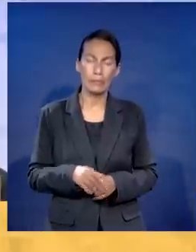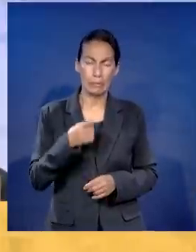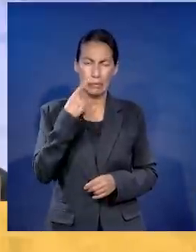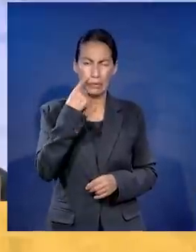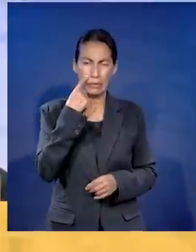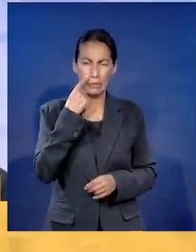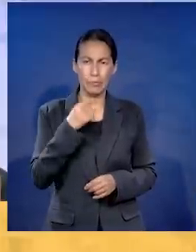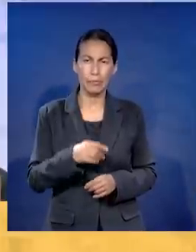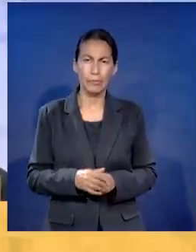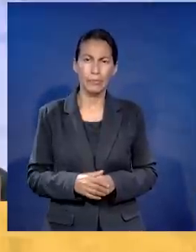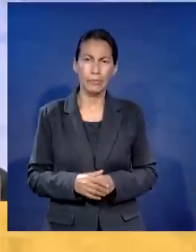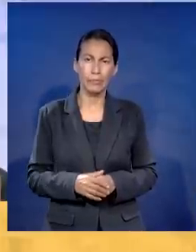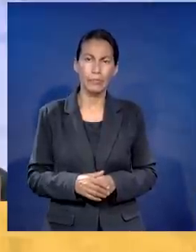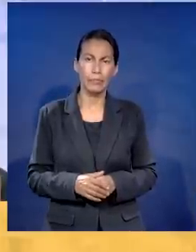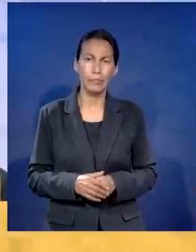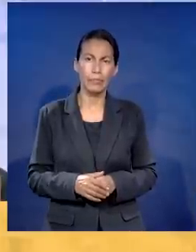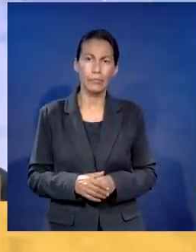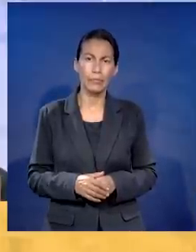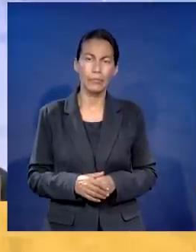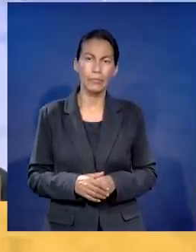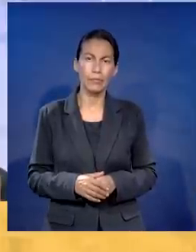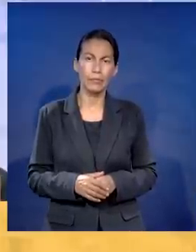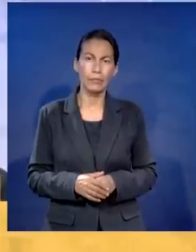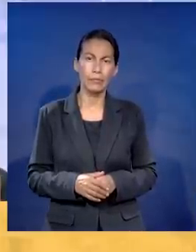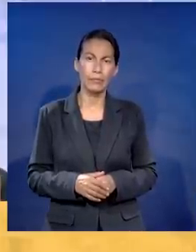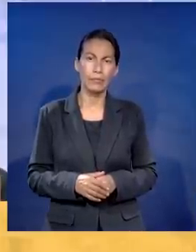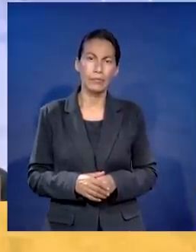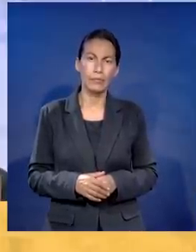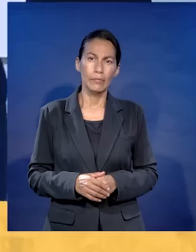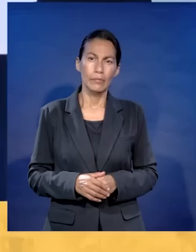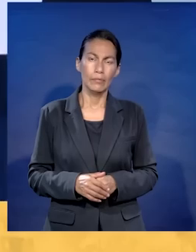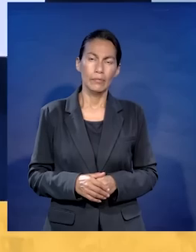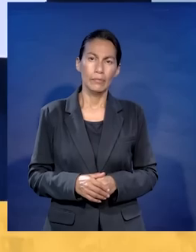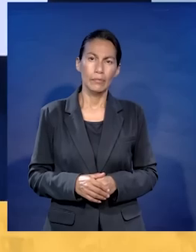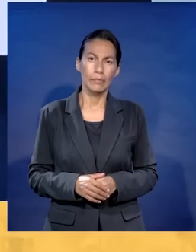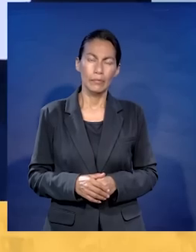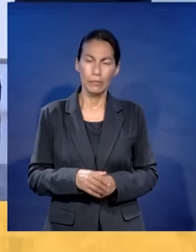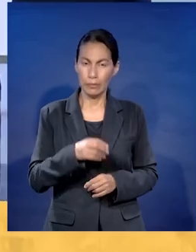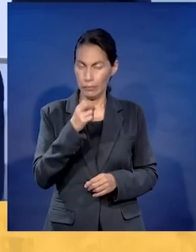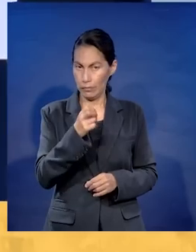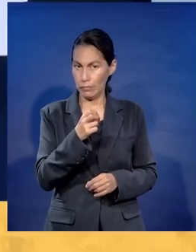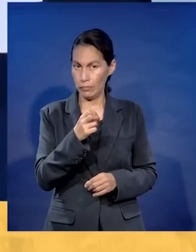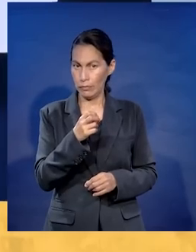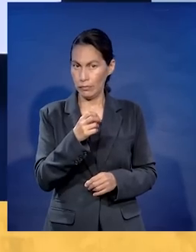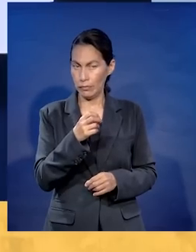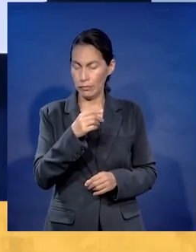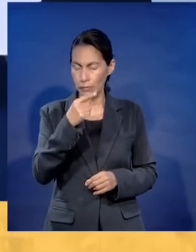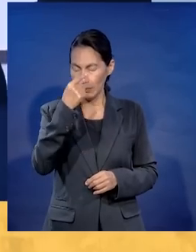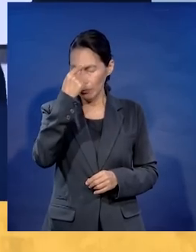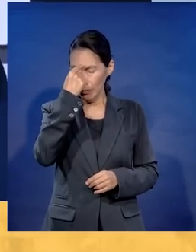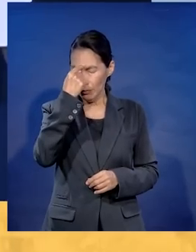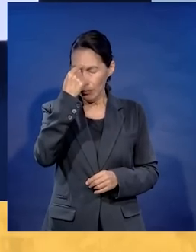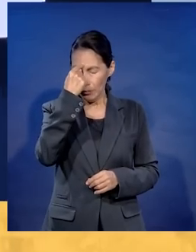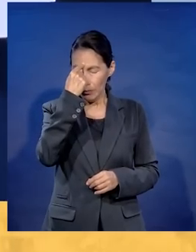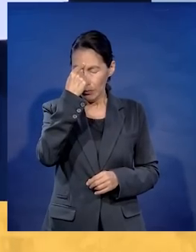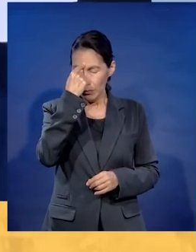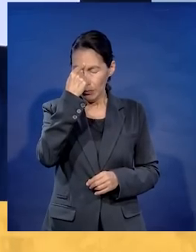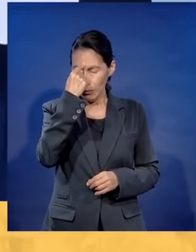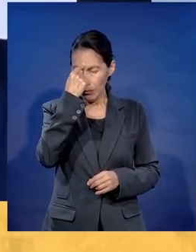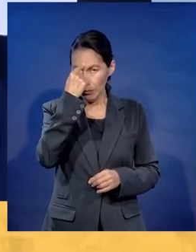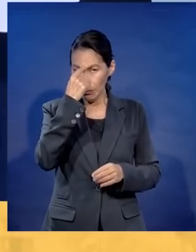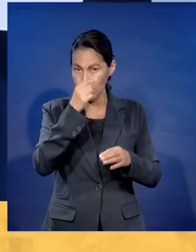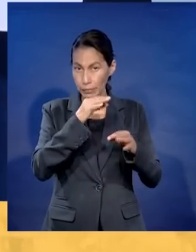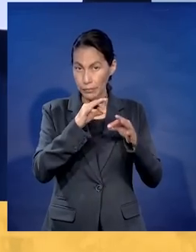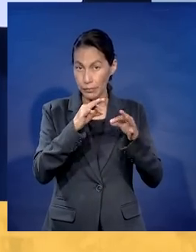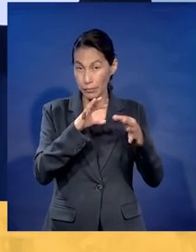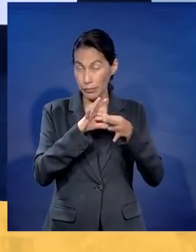poquitos unos pasos aquí fíjese bien Esa es la forma en la que